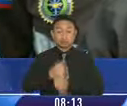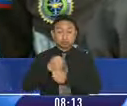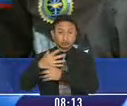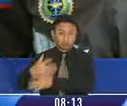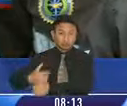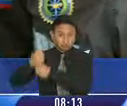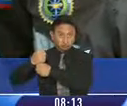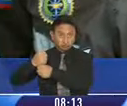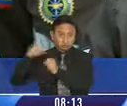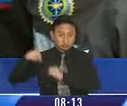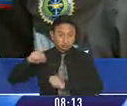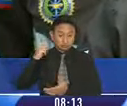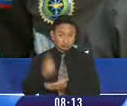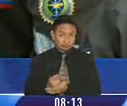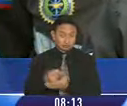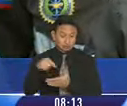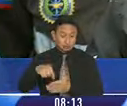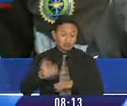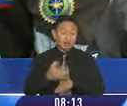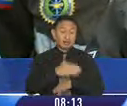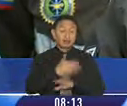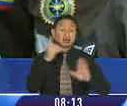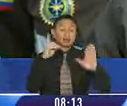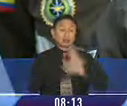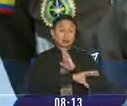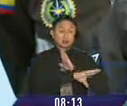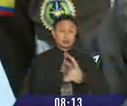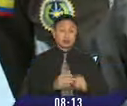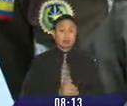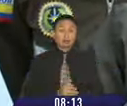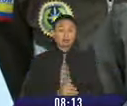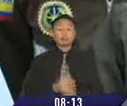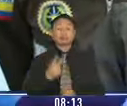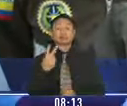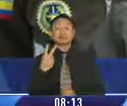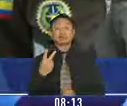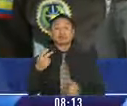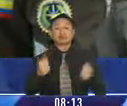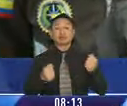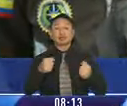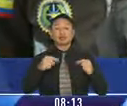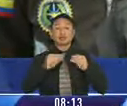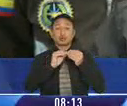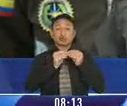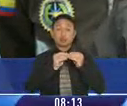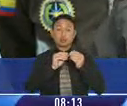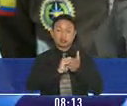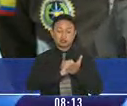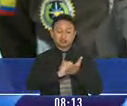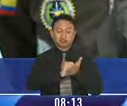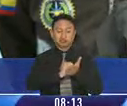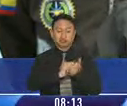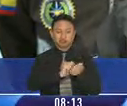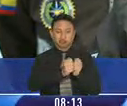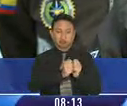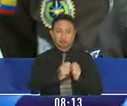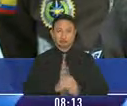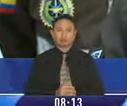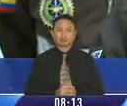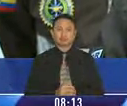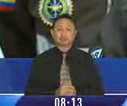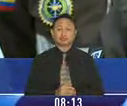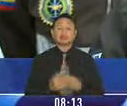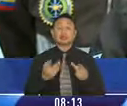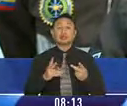confirmados, se encuentran reportados como robados. 2 vehículos están con alteraciones en los códigos alfanuméricos. Y